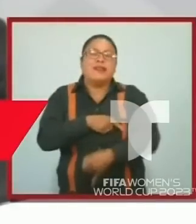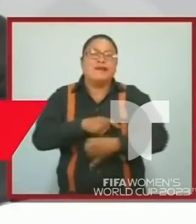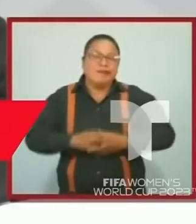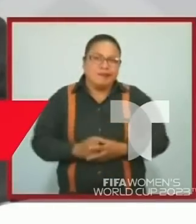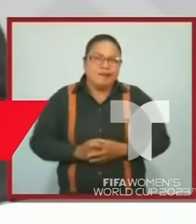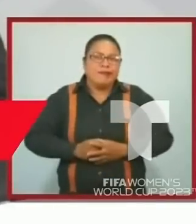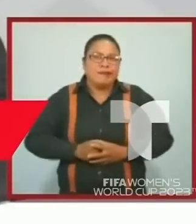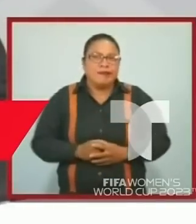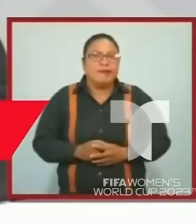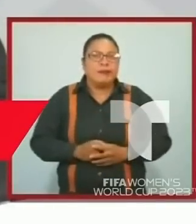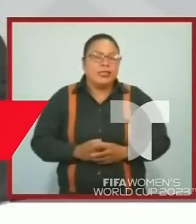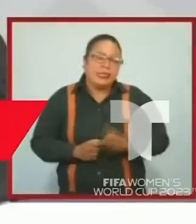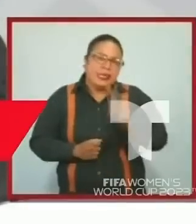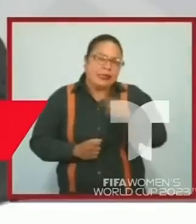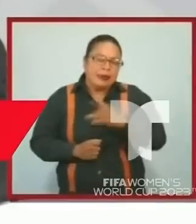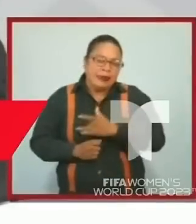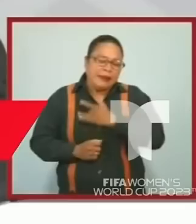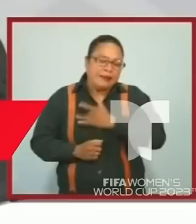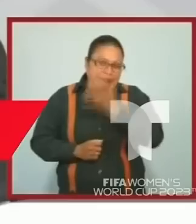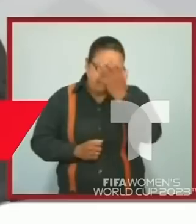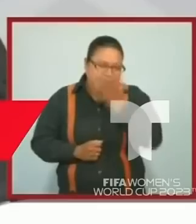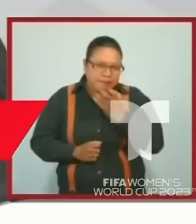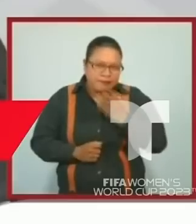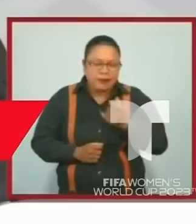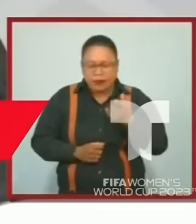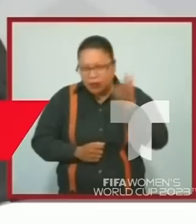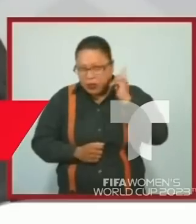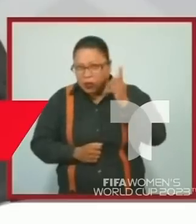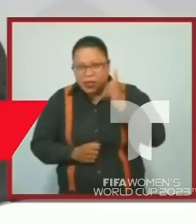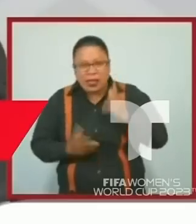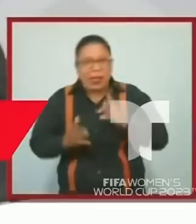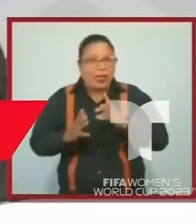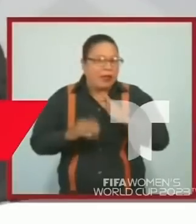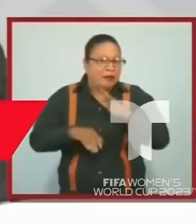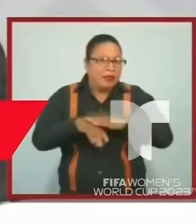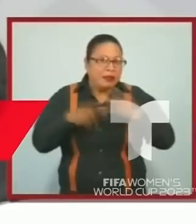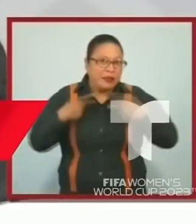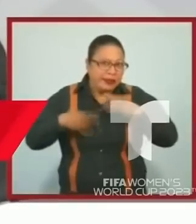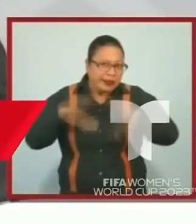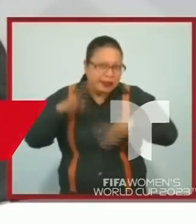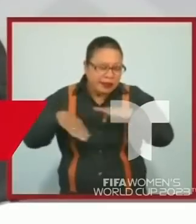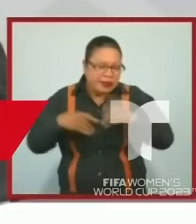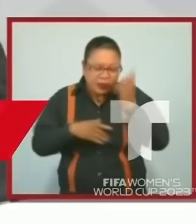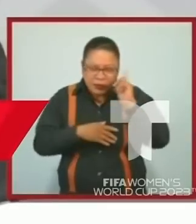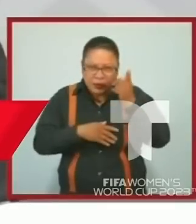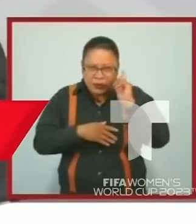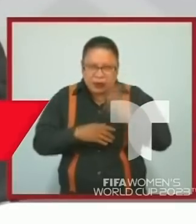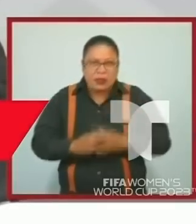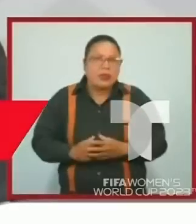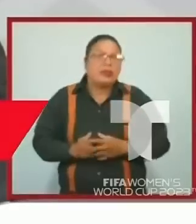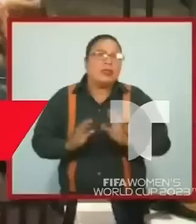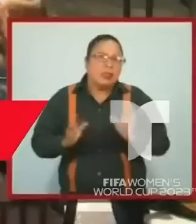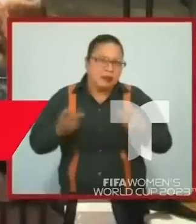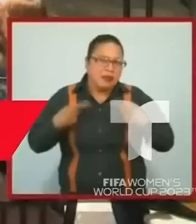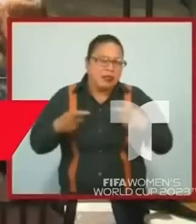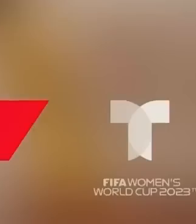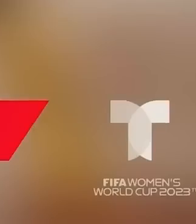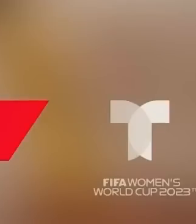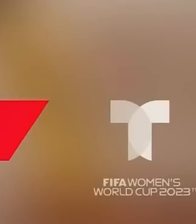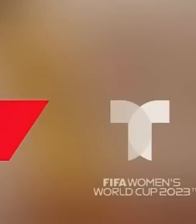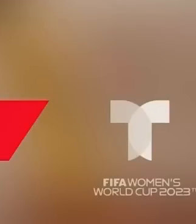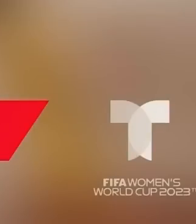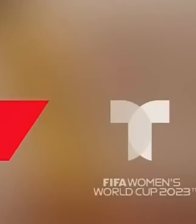profundidad. Muy lamentable, esperemos que no haya más víctimas, están siendo atendidas varias personas